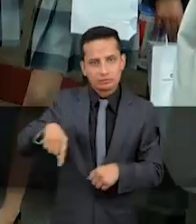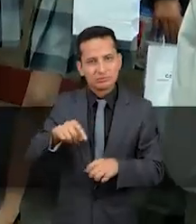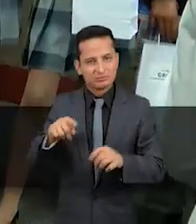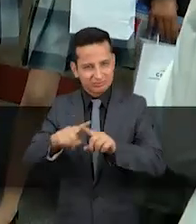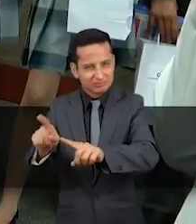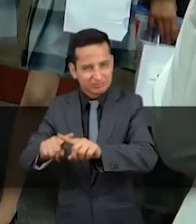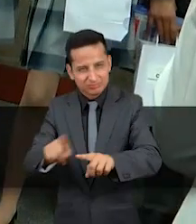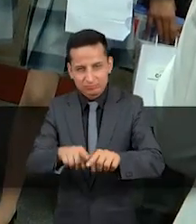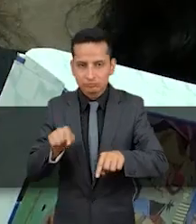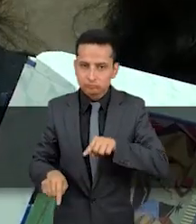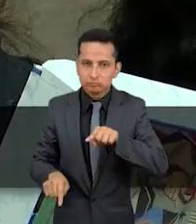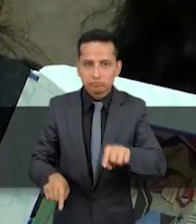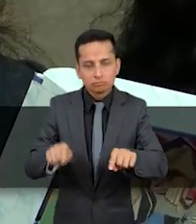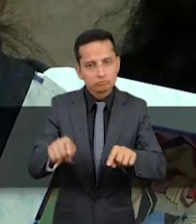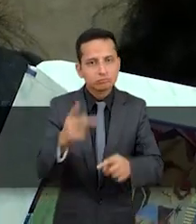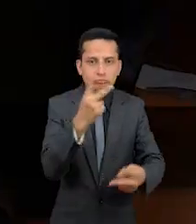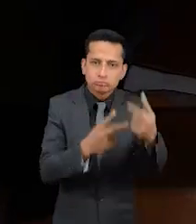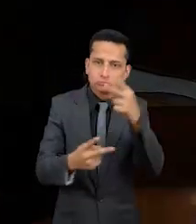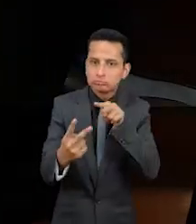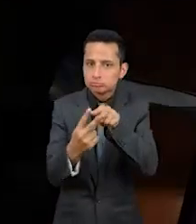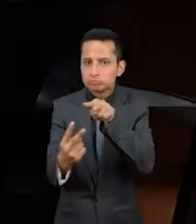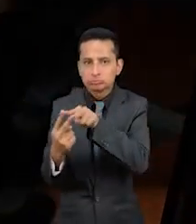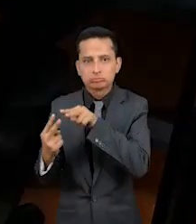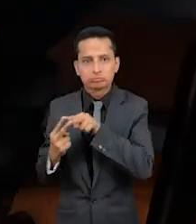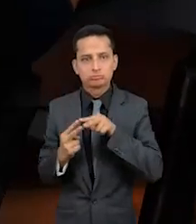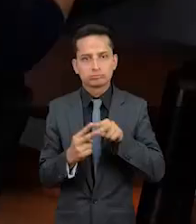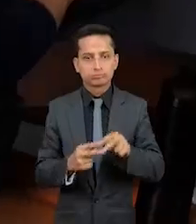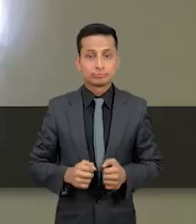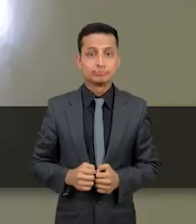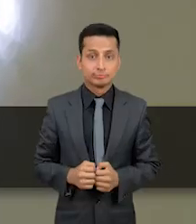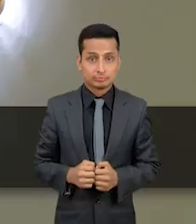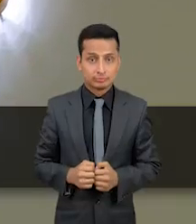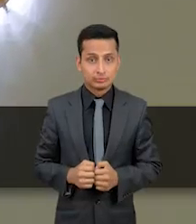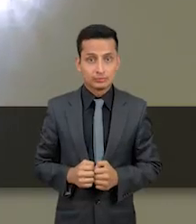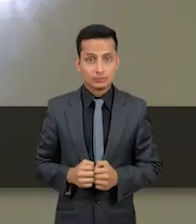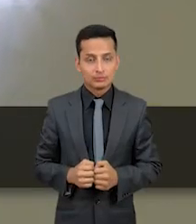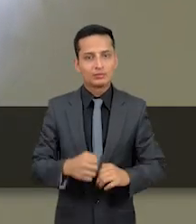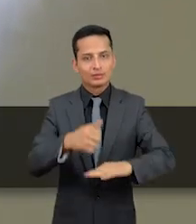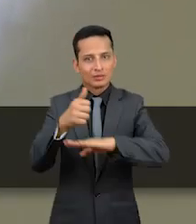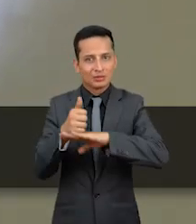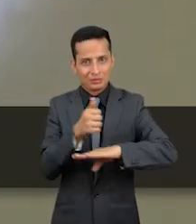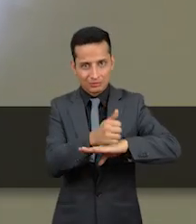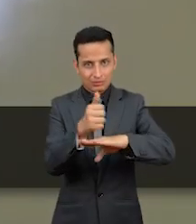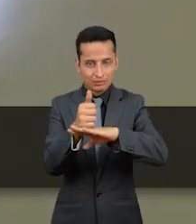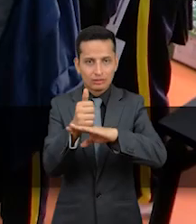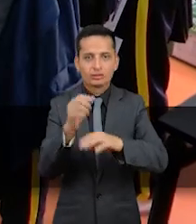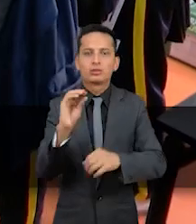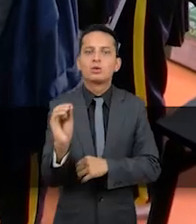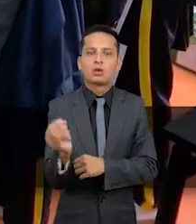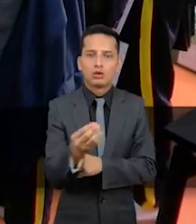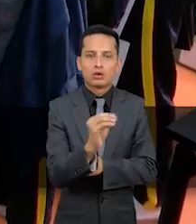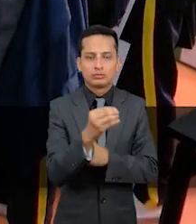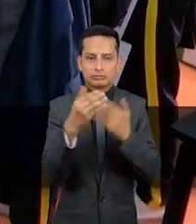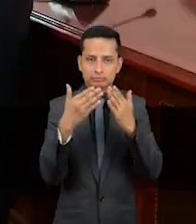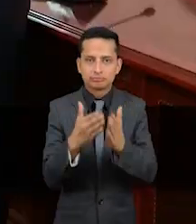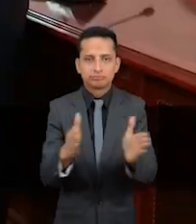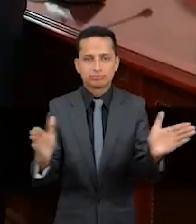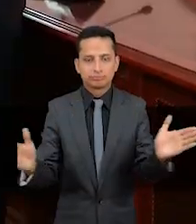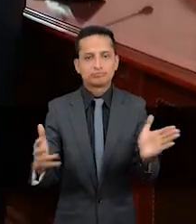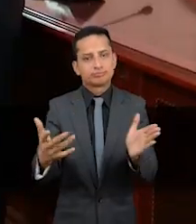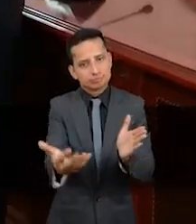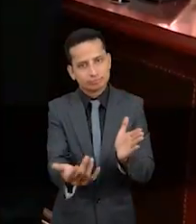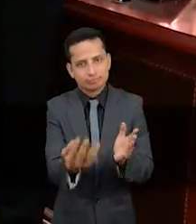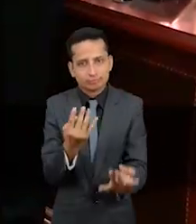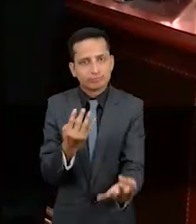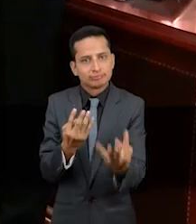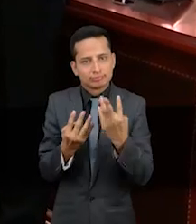diferentes áreas en las cuales se ejecutan los procesos electorales. Con esto, el organismo electoral abre las puertas a la juventud